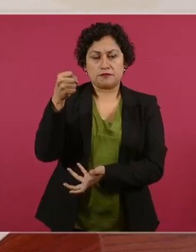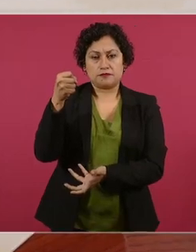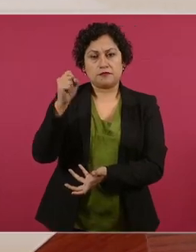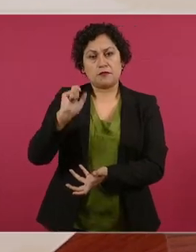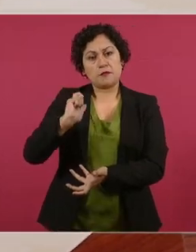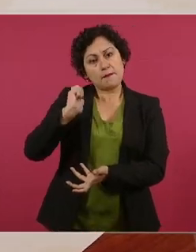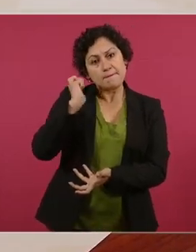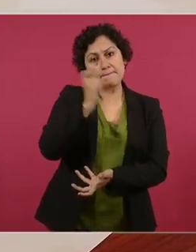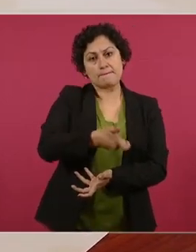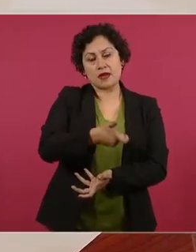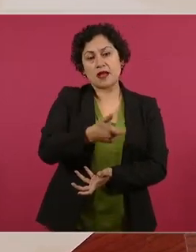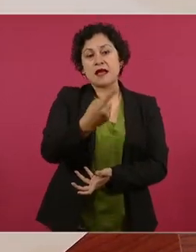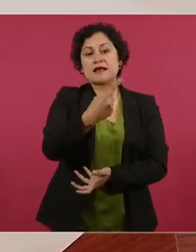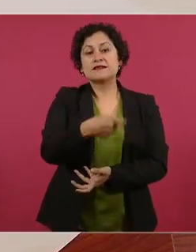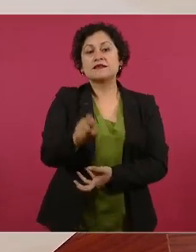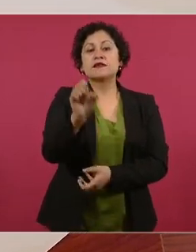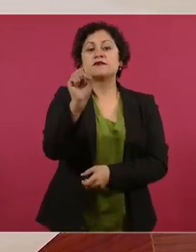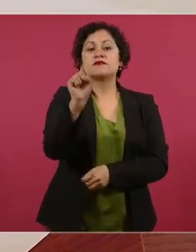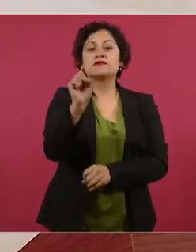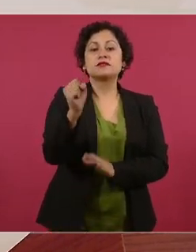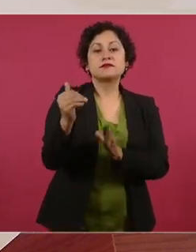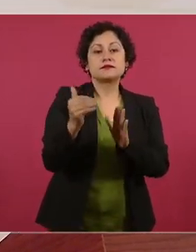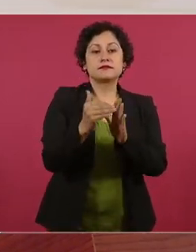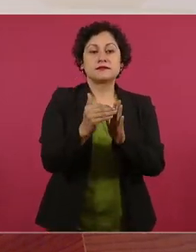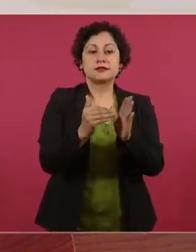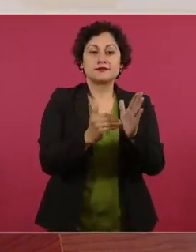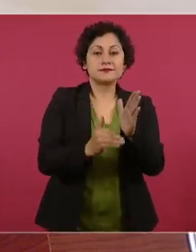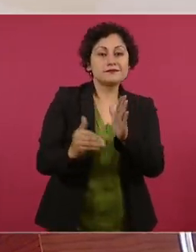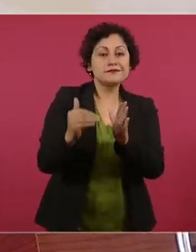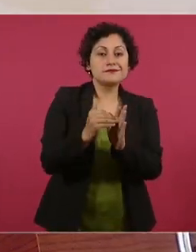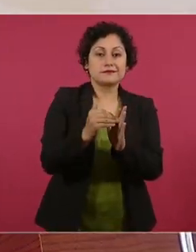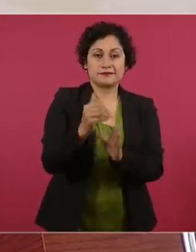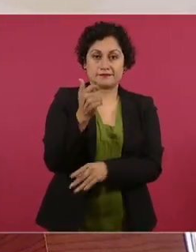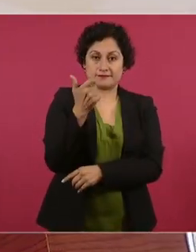160 mil millones de pesos.